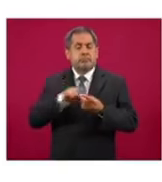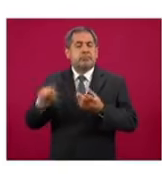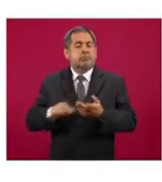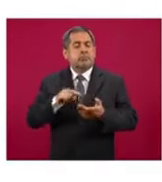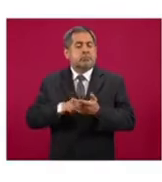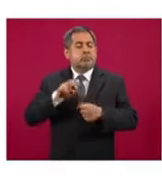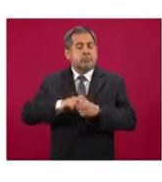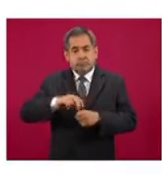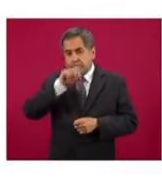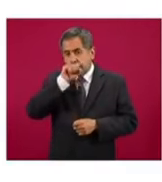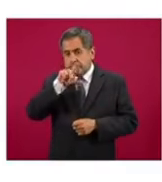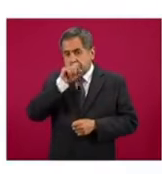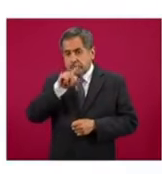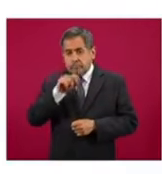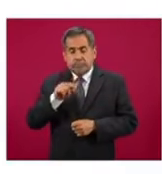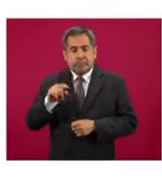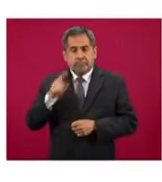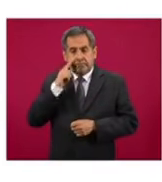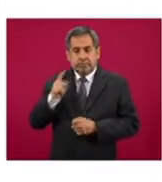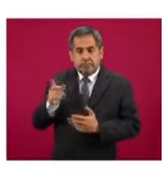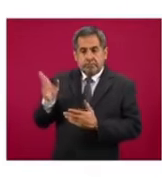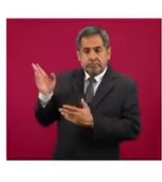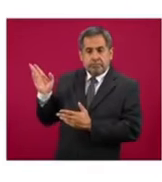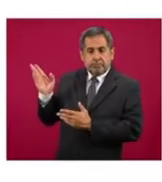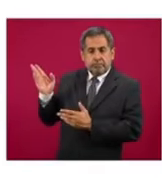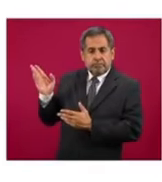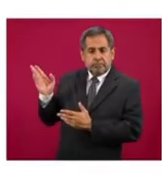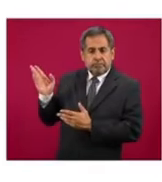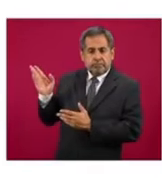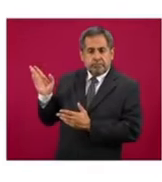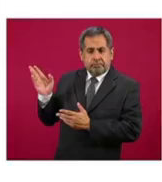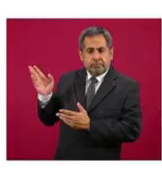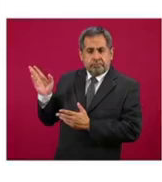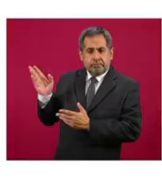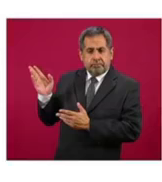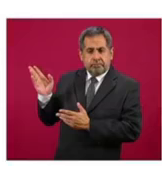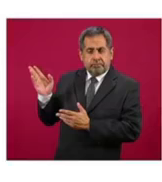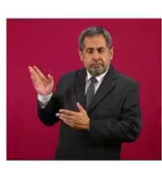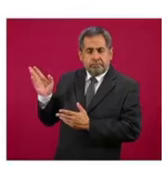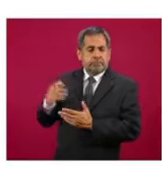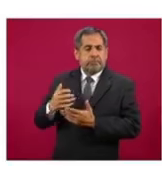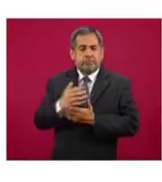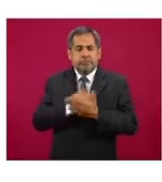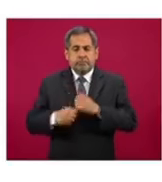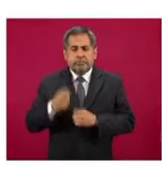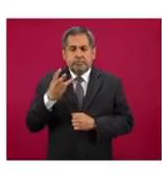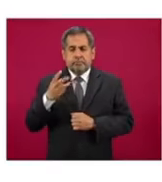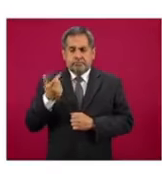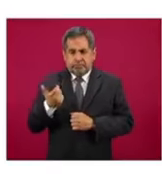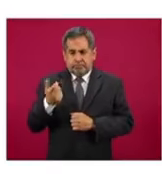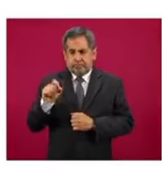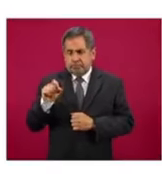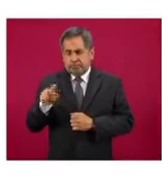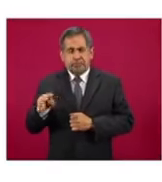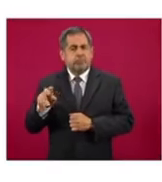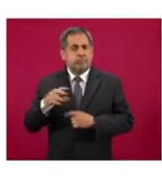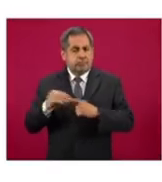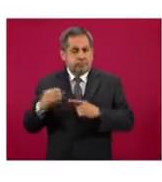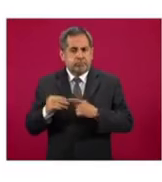Allende de Jalisco 21 p 68 por litro un margen de 3.29 esta